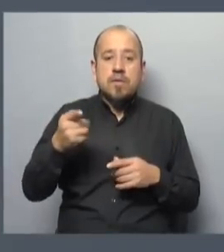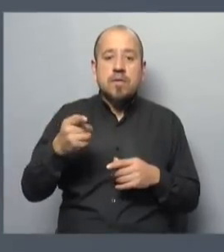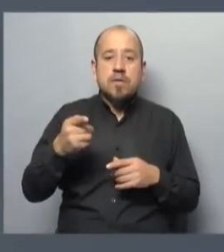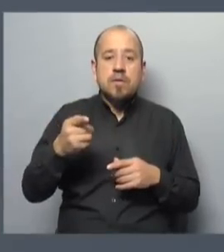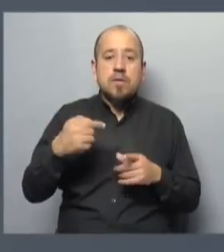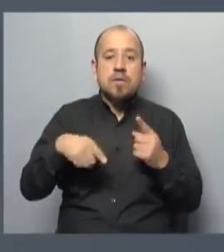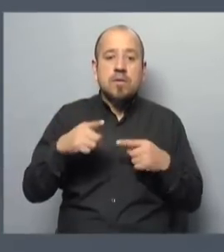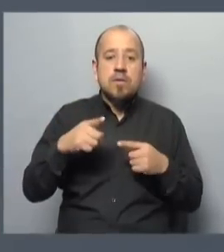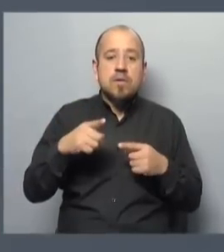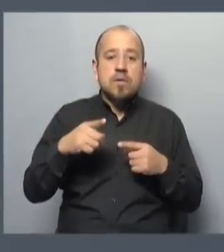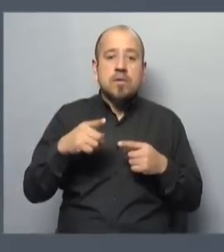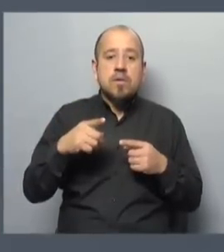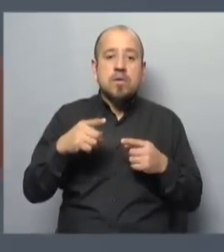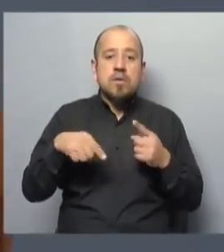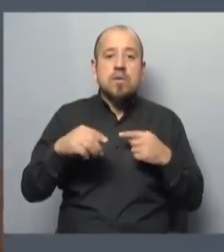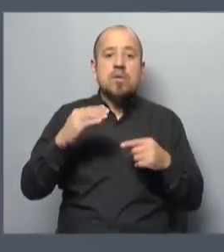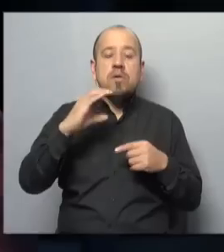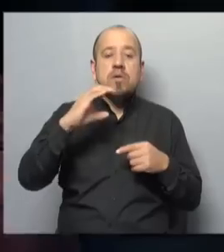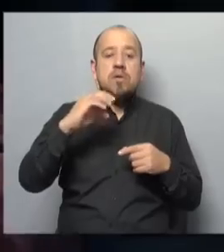pandemia me gustó mucho